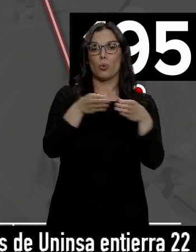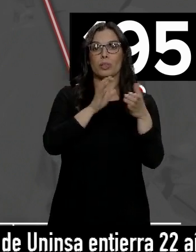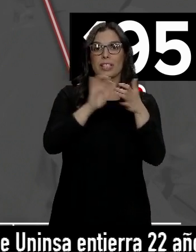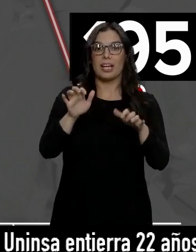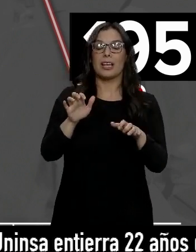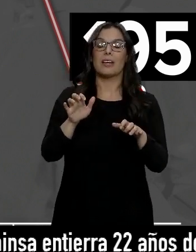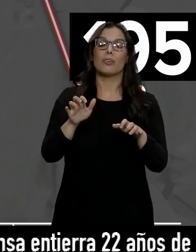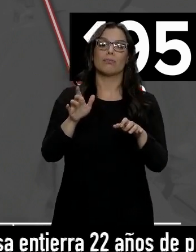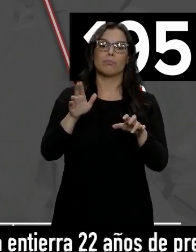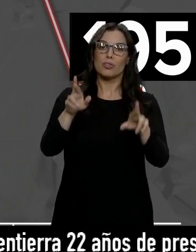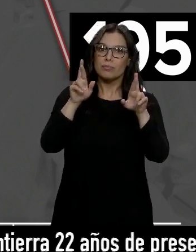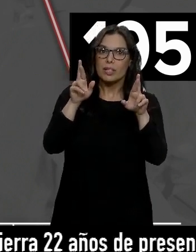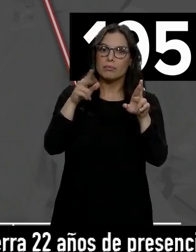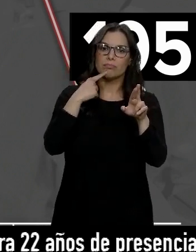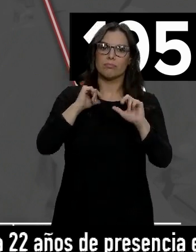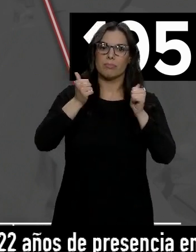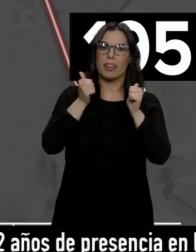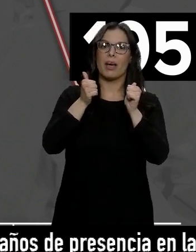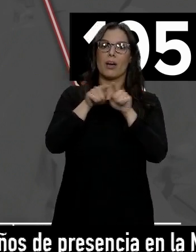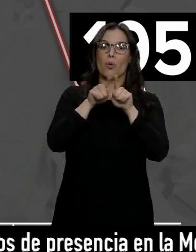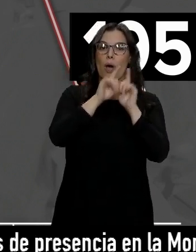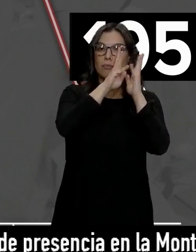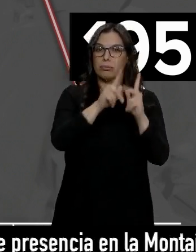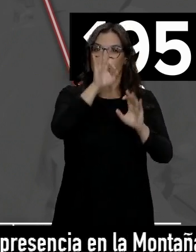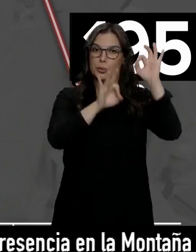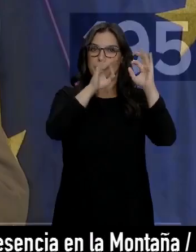en que la incidencia comience a bajar.